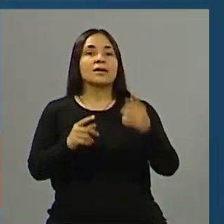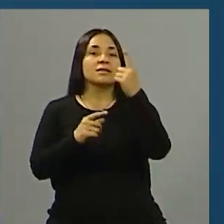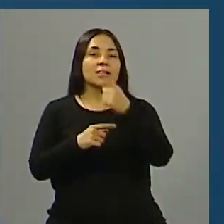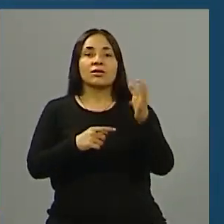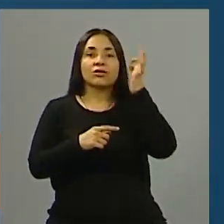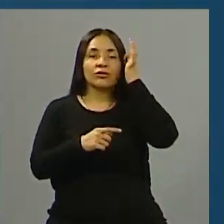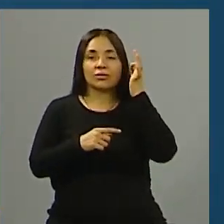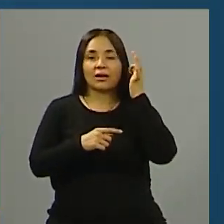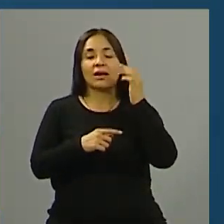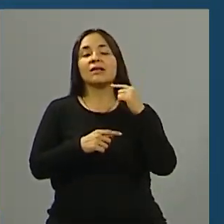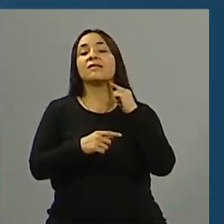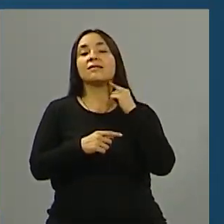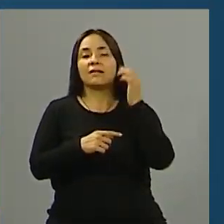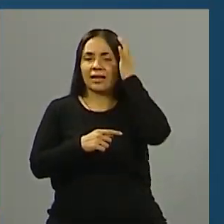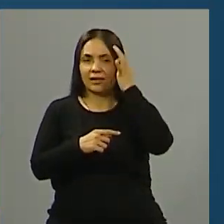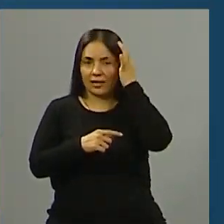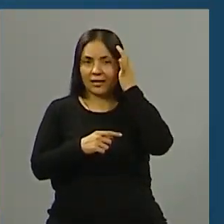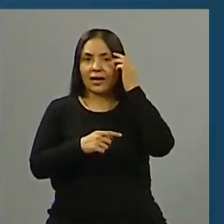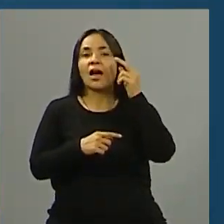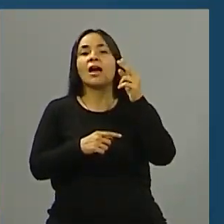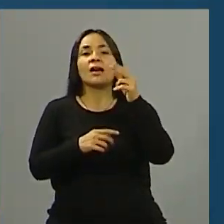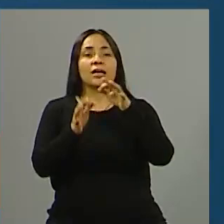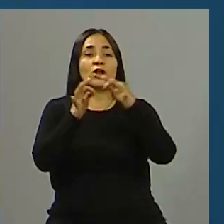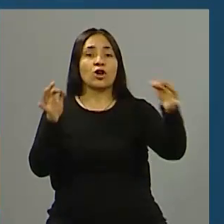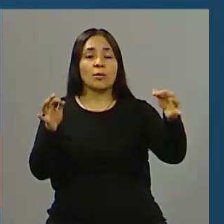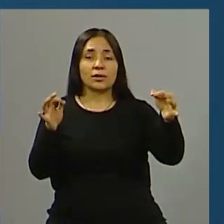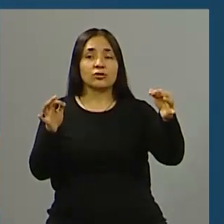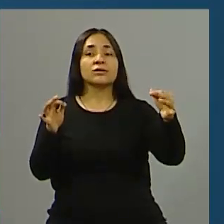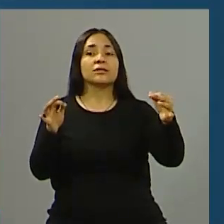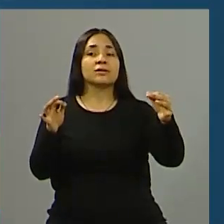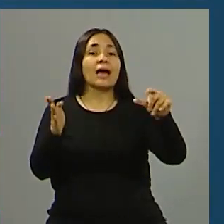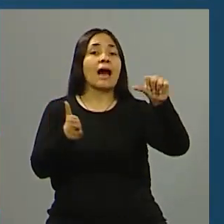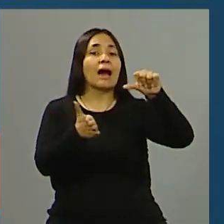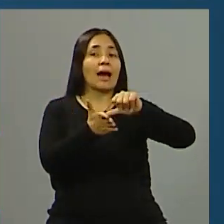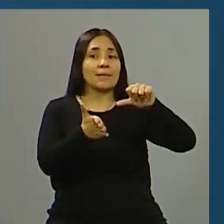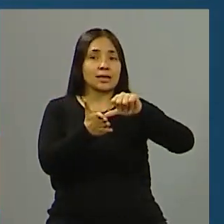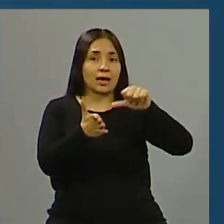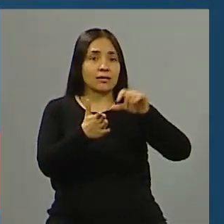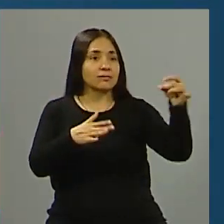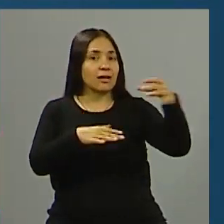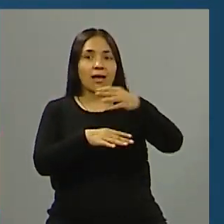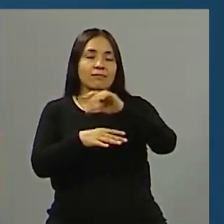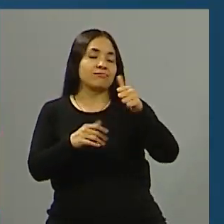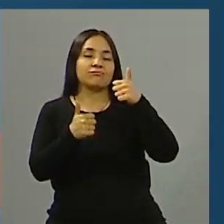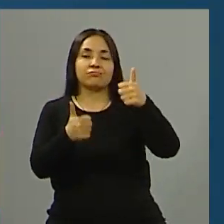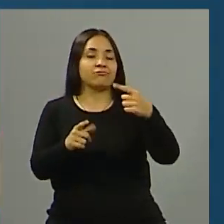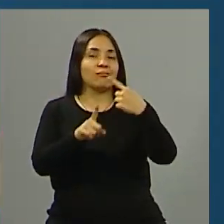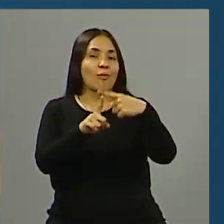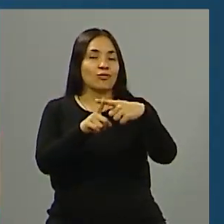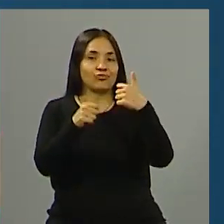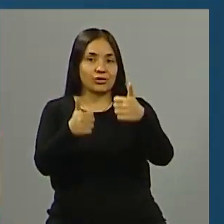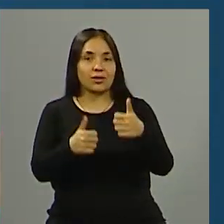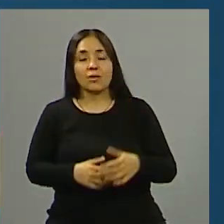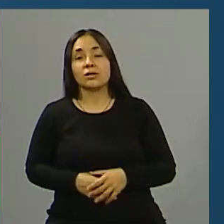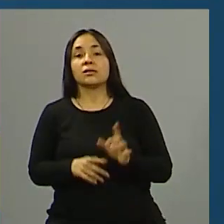kilómetros de San Luis Capital y la verdad es que el tren es un éxito total. Y después estuvimos